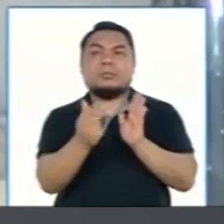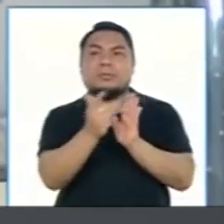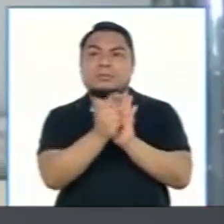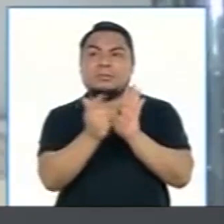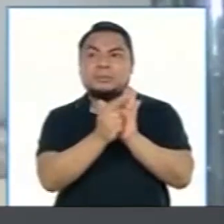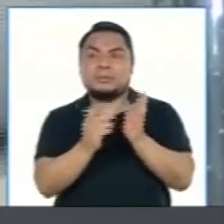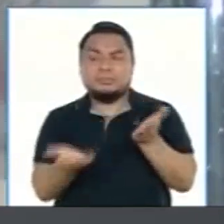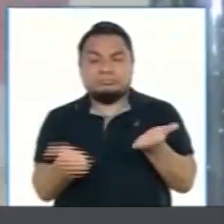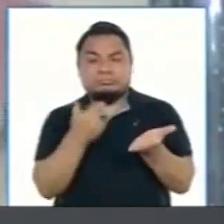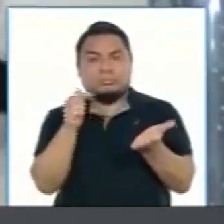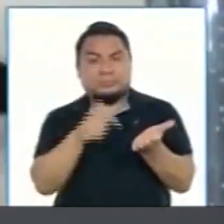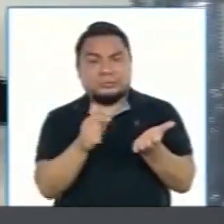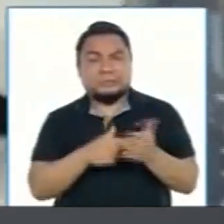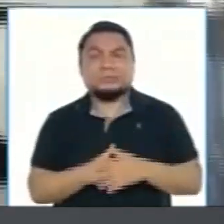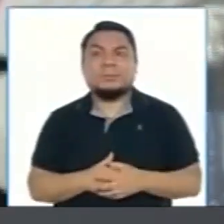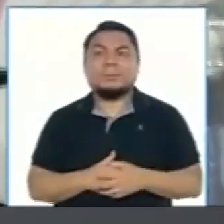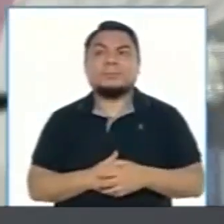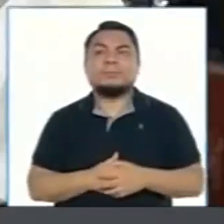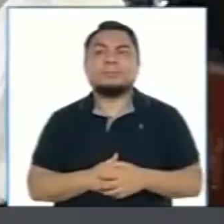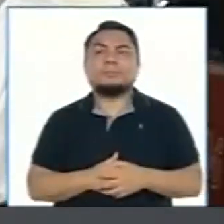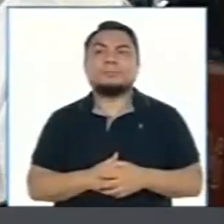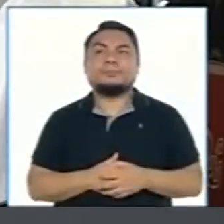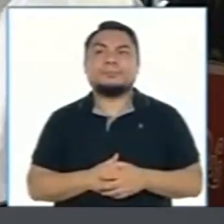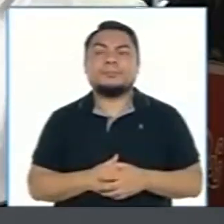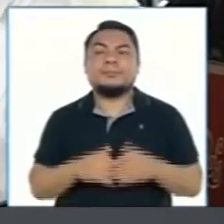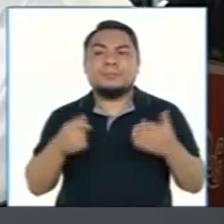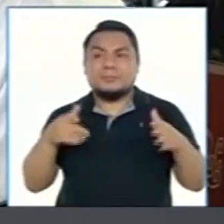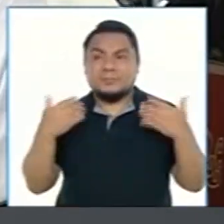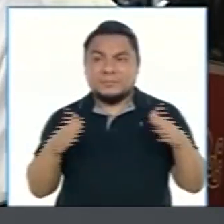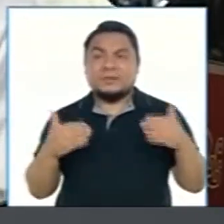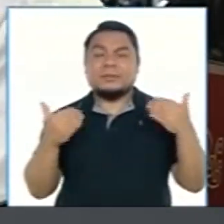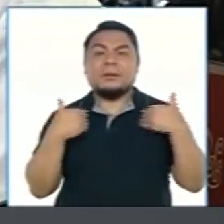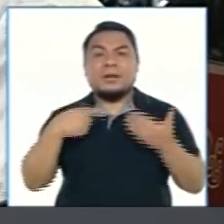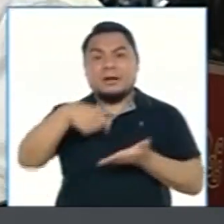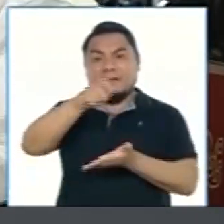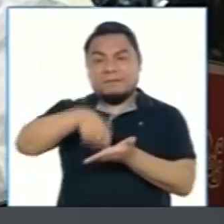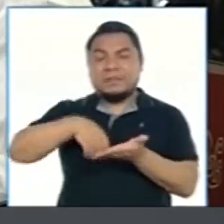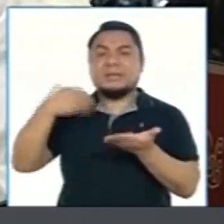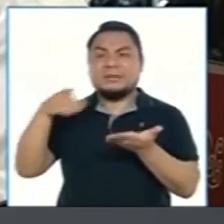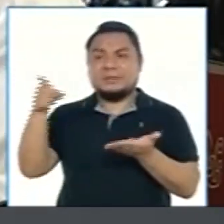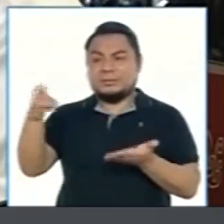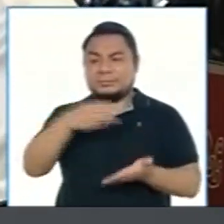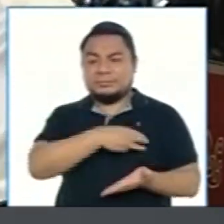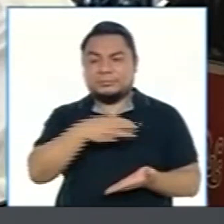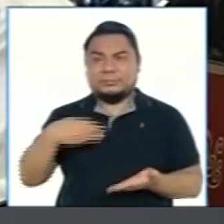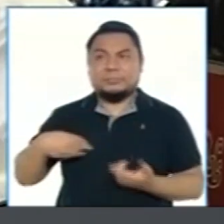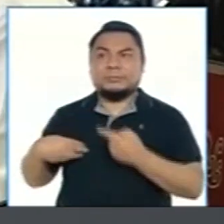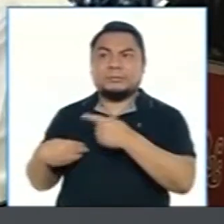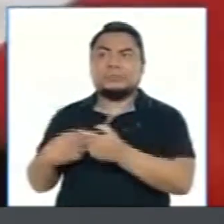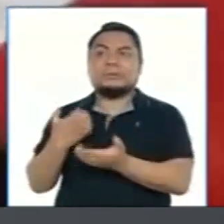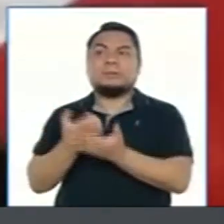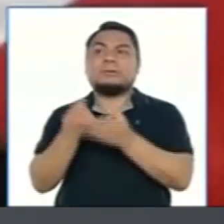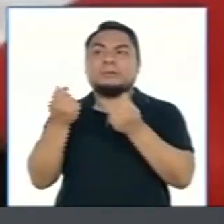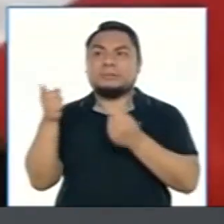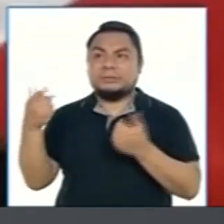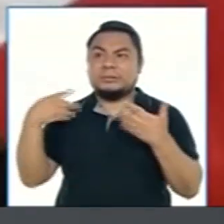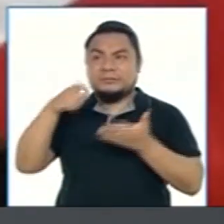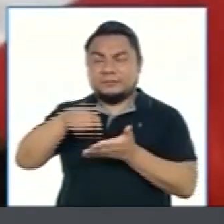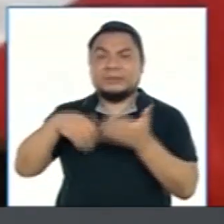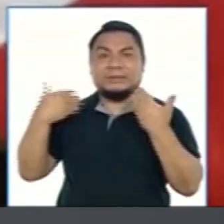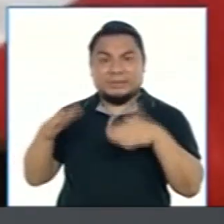supremo correspondiente, el cual ya cuenta con la firma de la ministra de Economía,